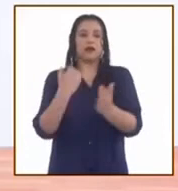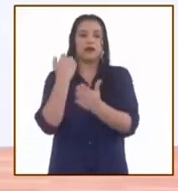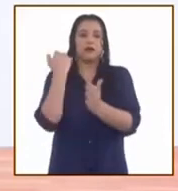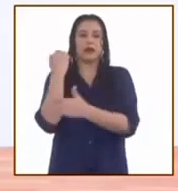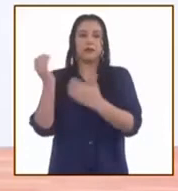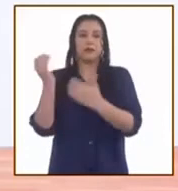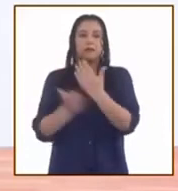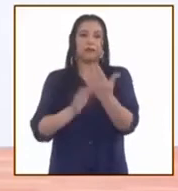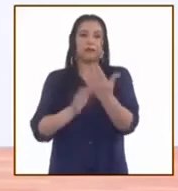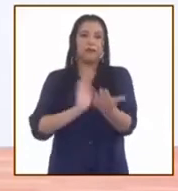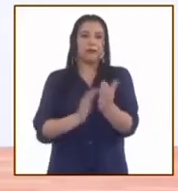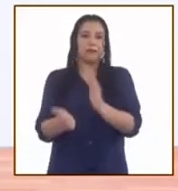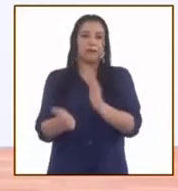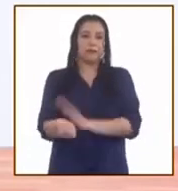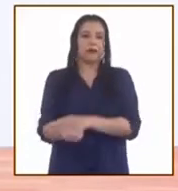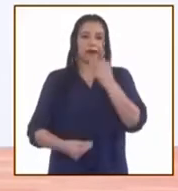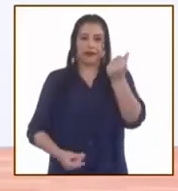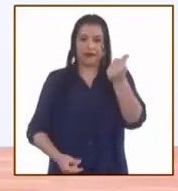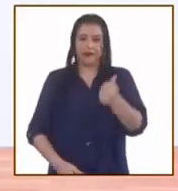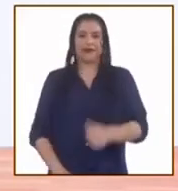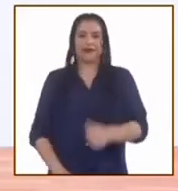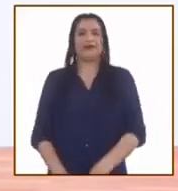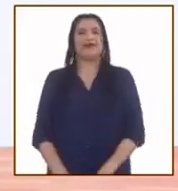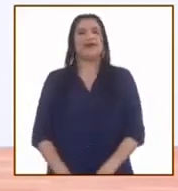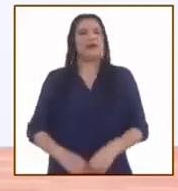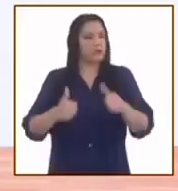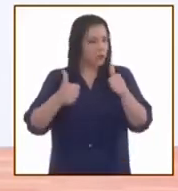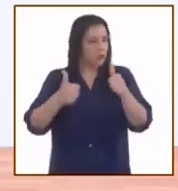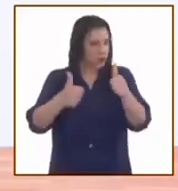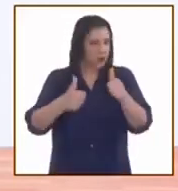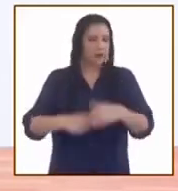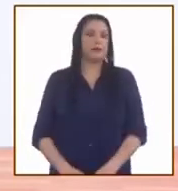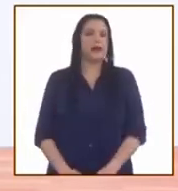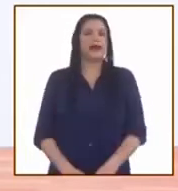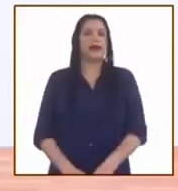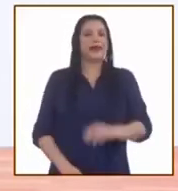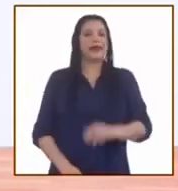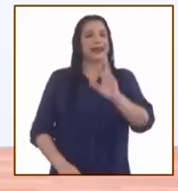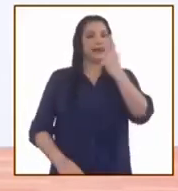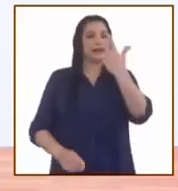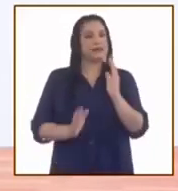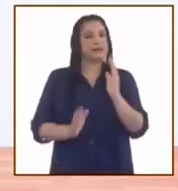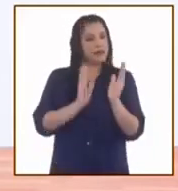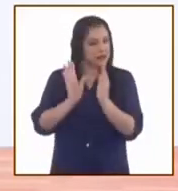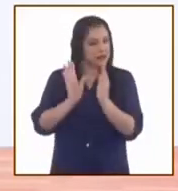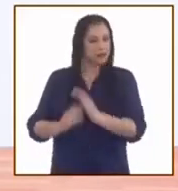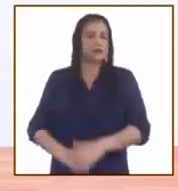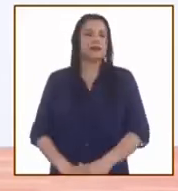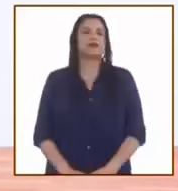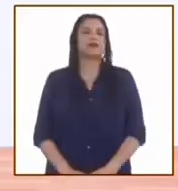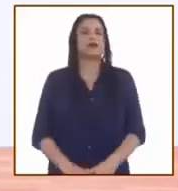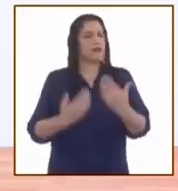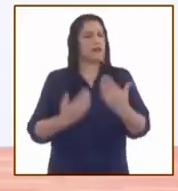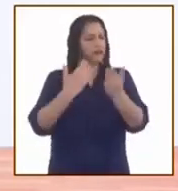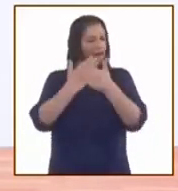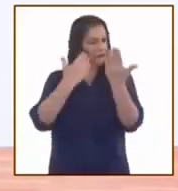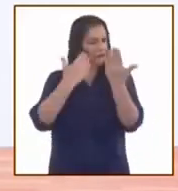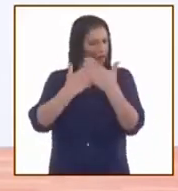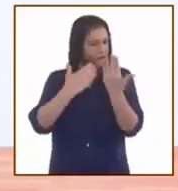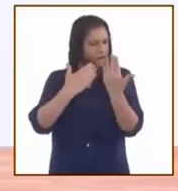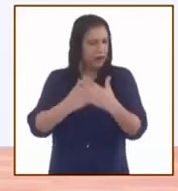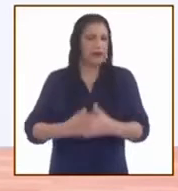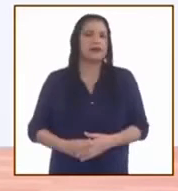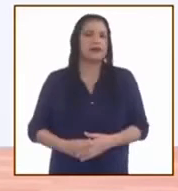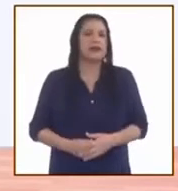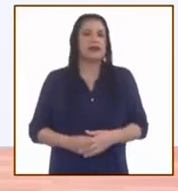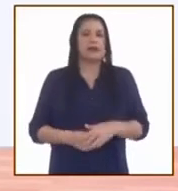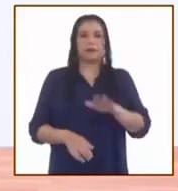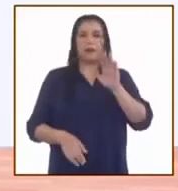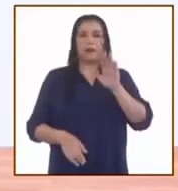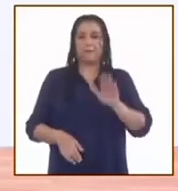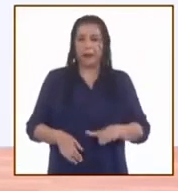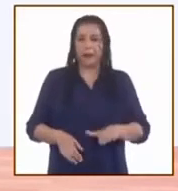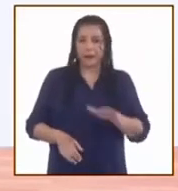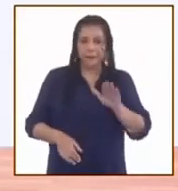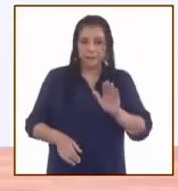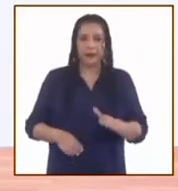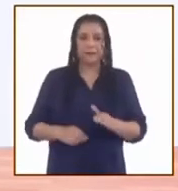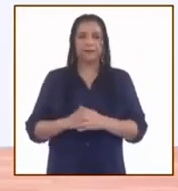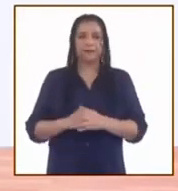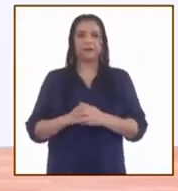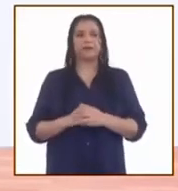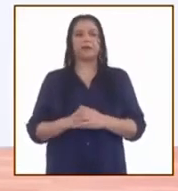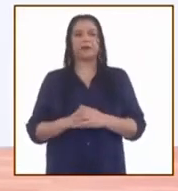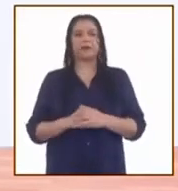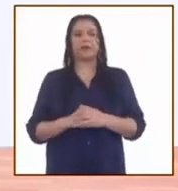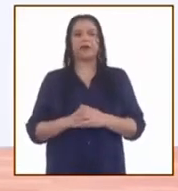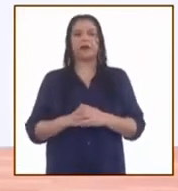Ca, ki, ah. Bien. Tercera y última secuencia. Súper fácil. 2 pisadas y voy a pegar